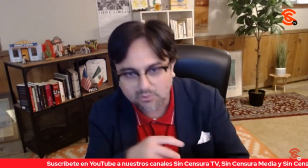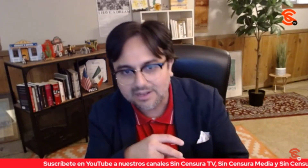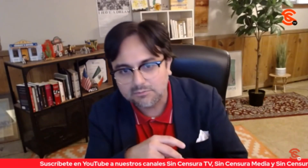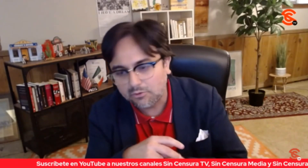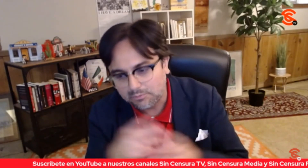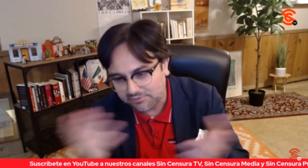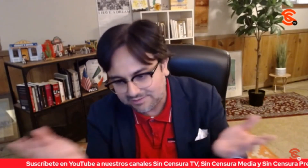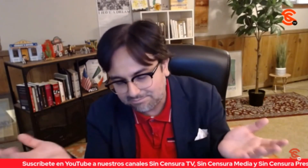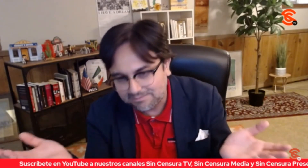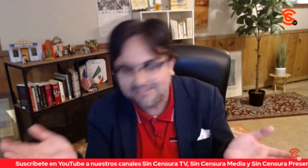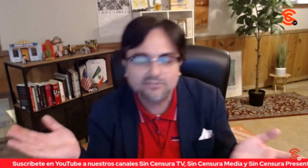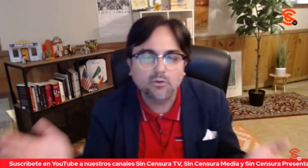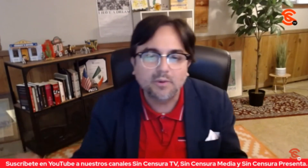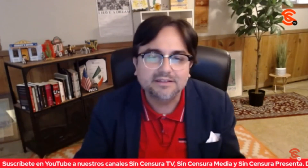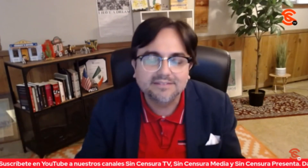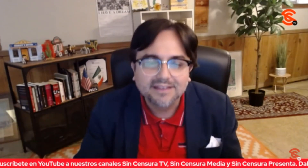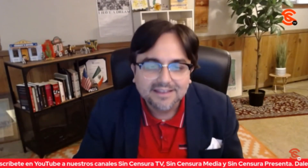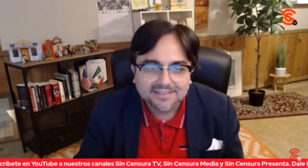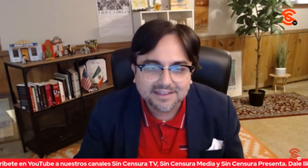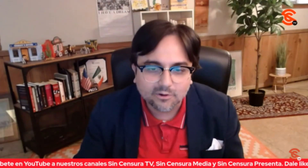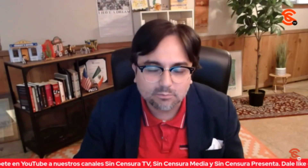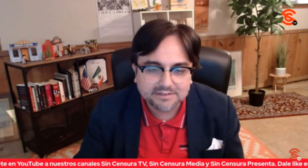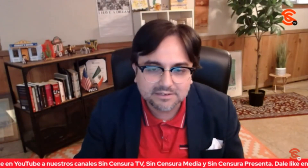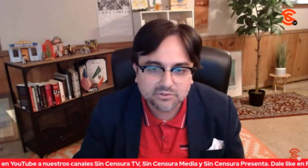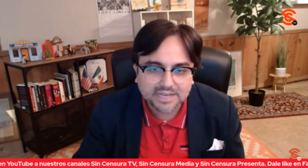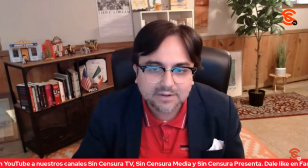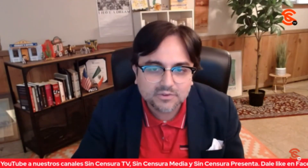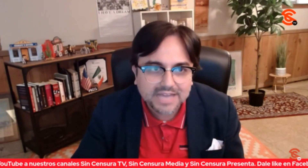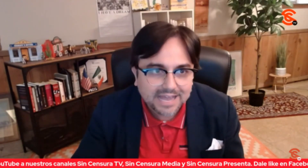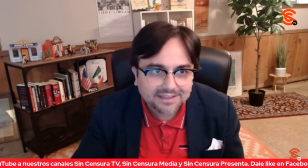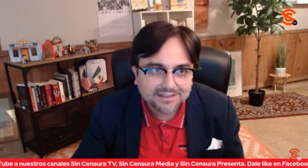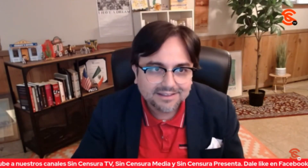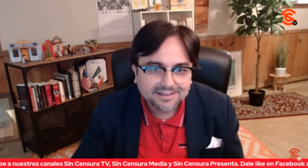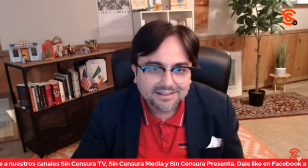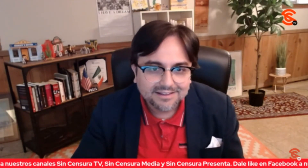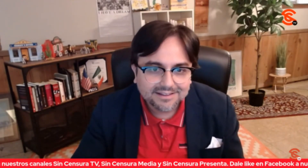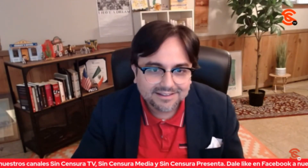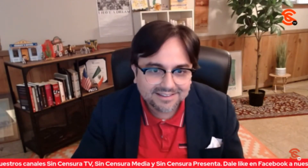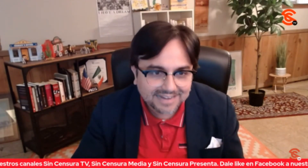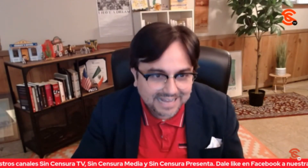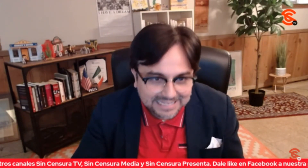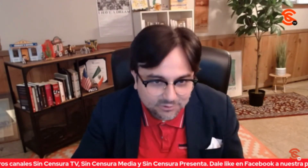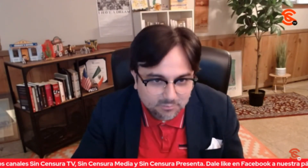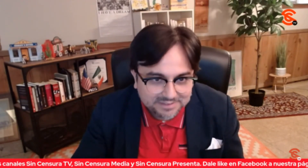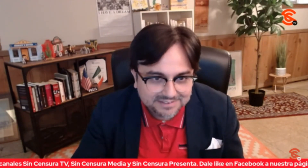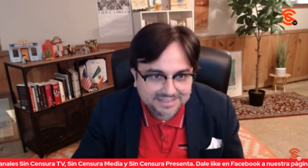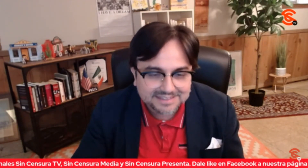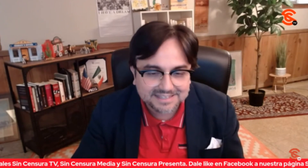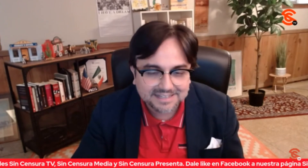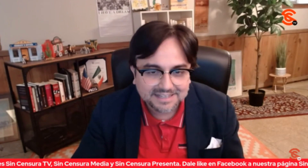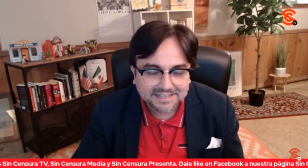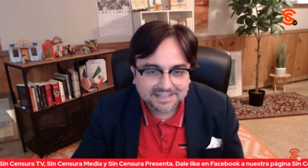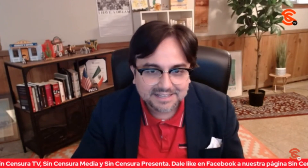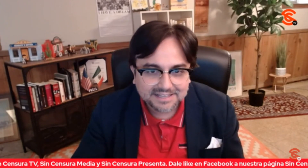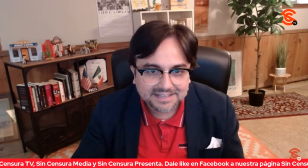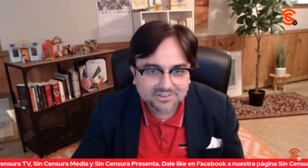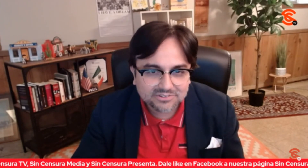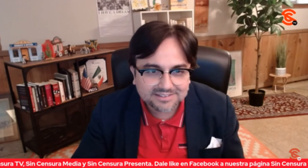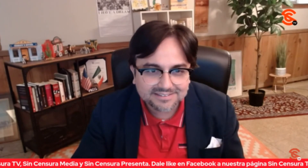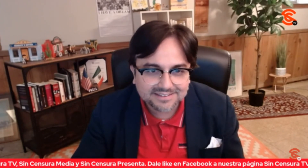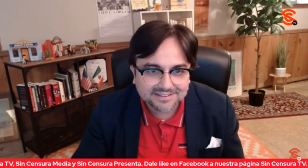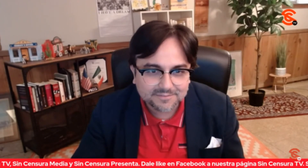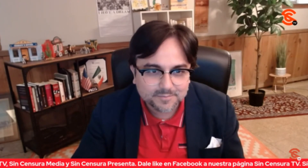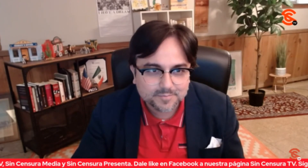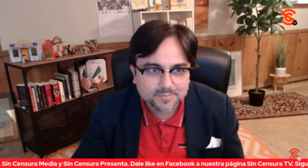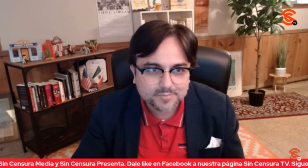reiterativo y pleonásmico, pero así es como es, de Los marcianos llegaron ya. La cantó el presidente. No